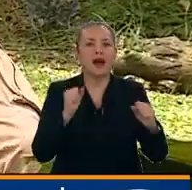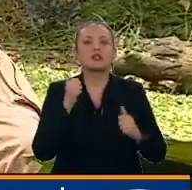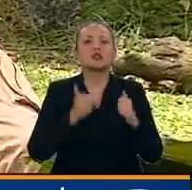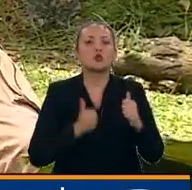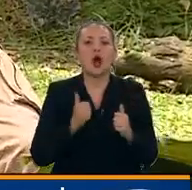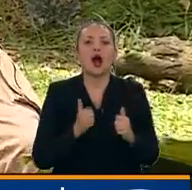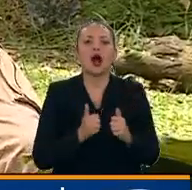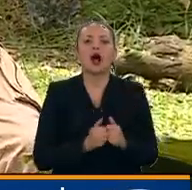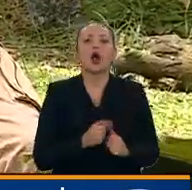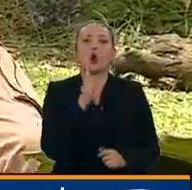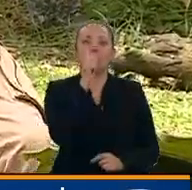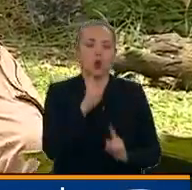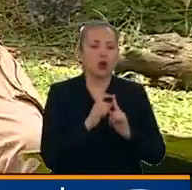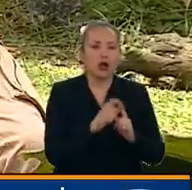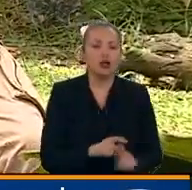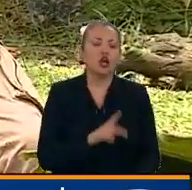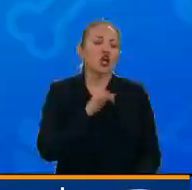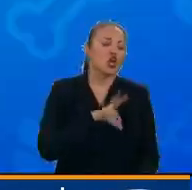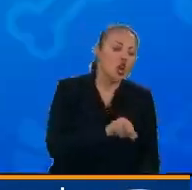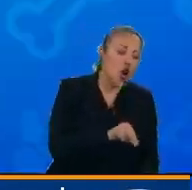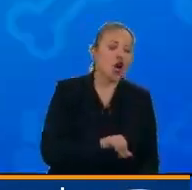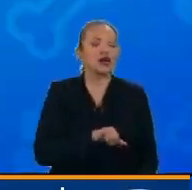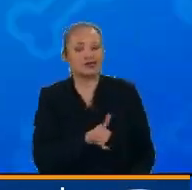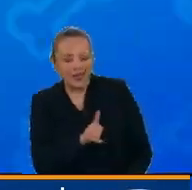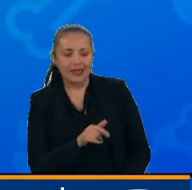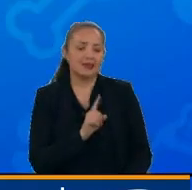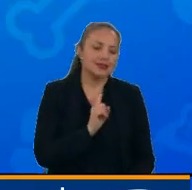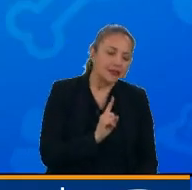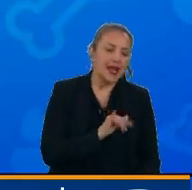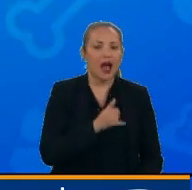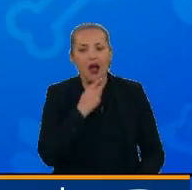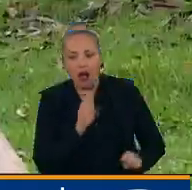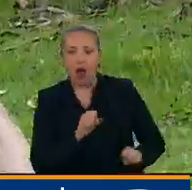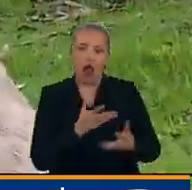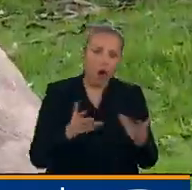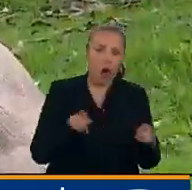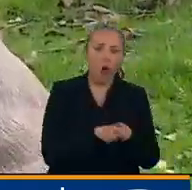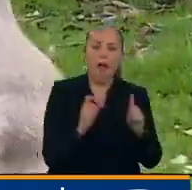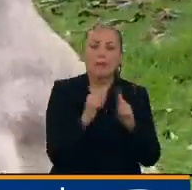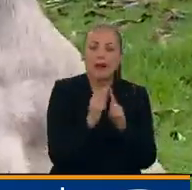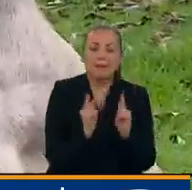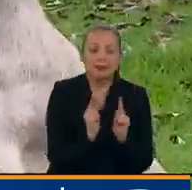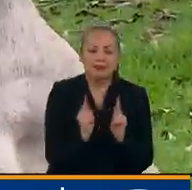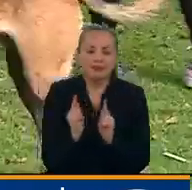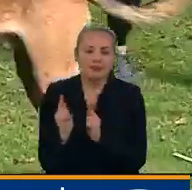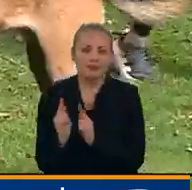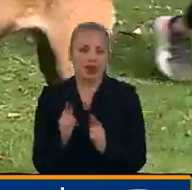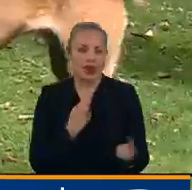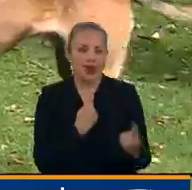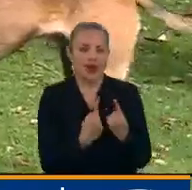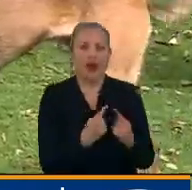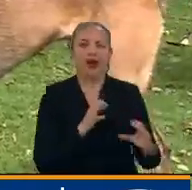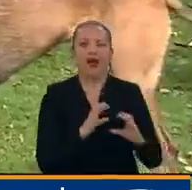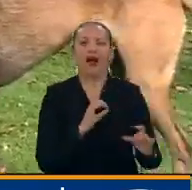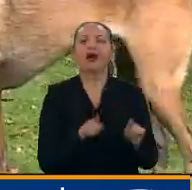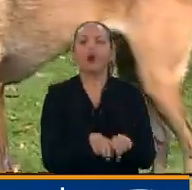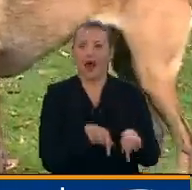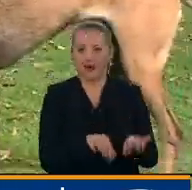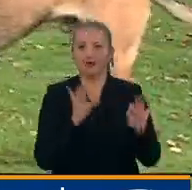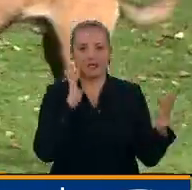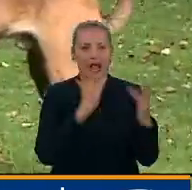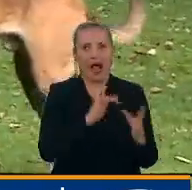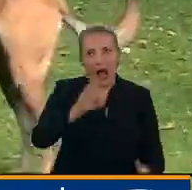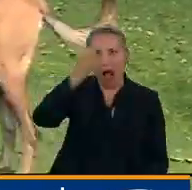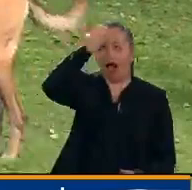monosílabo. No, yes, bien, break. Palabras que sean corticas, que sean fáciles de retener para la mente del perrito. Y